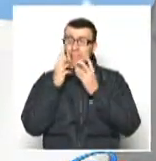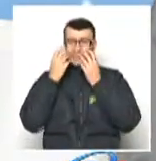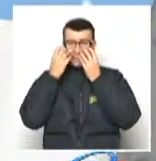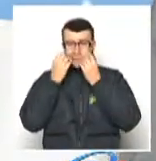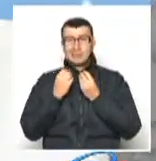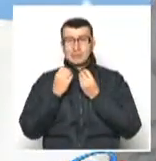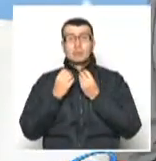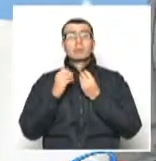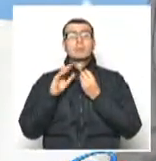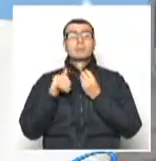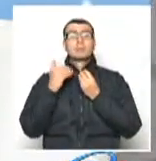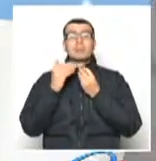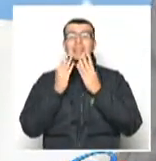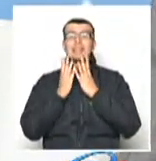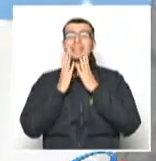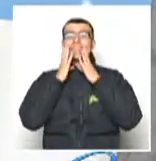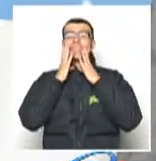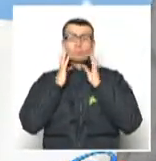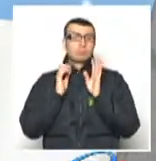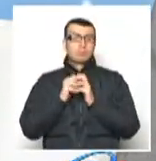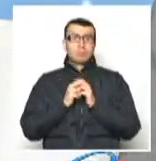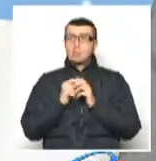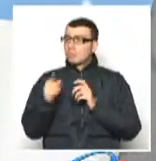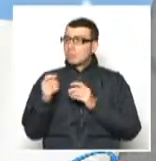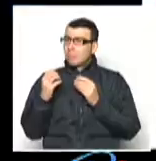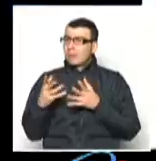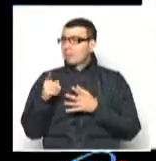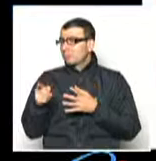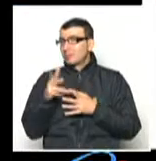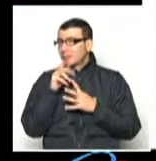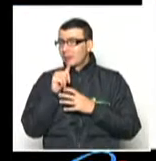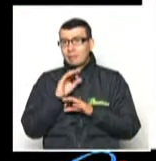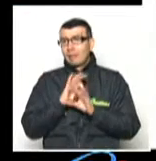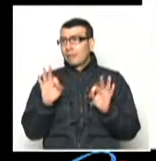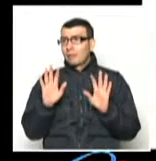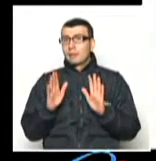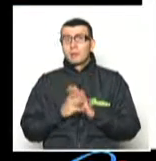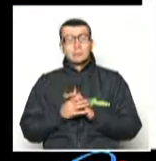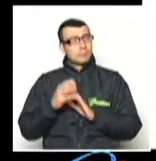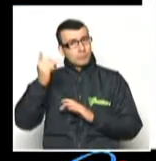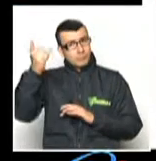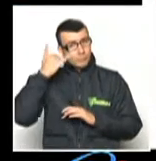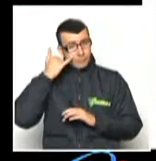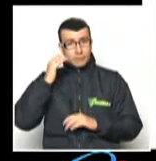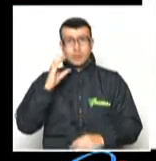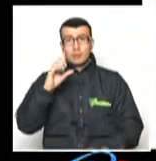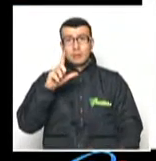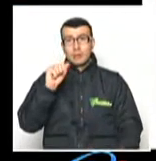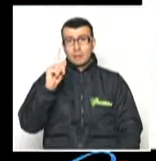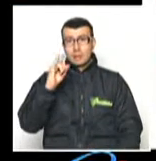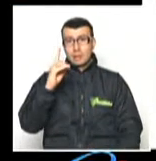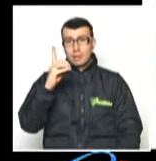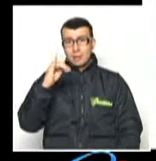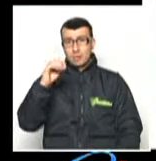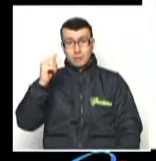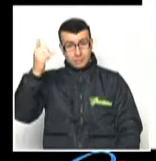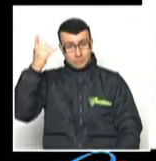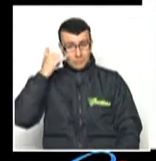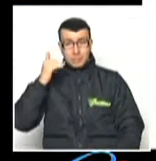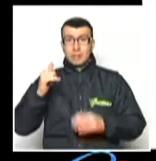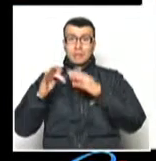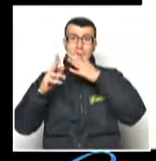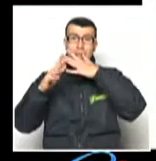dentales, porque es que ¿para qué vamos a mantener esos dientes que ya no hay nada? Claudia Nitagüí, adelante con su pregunta. Doctores,